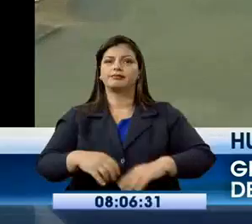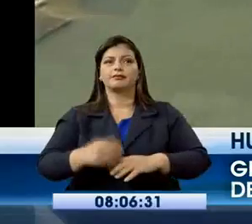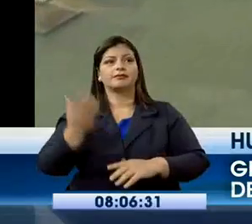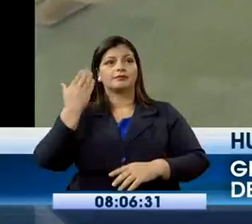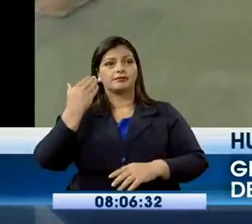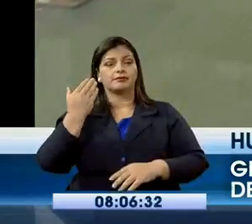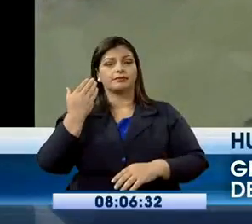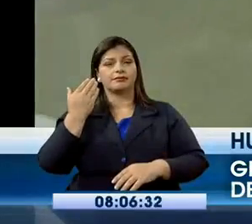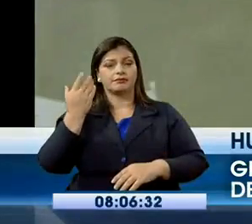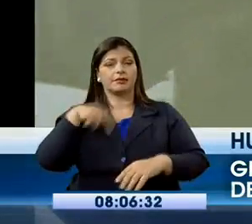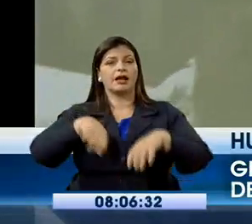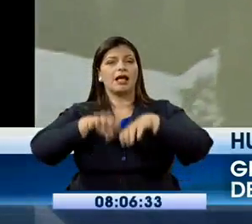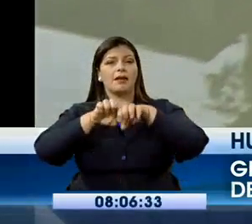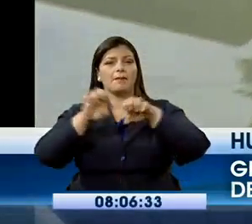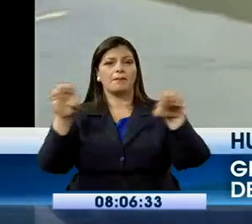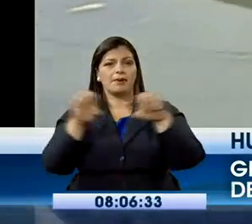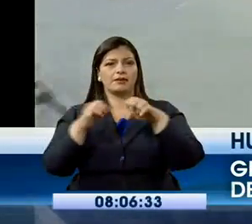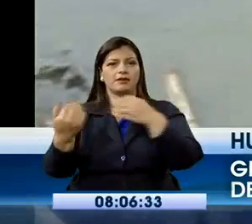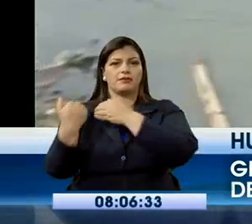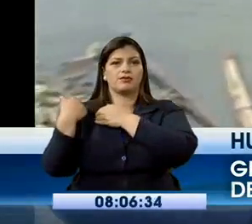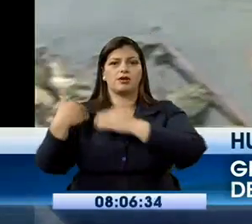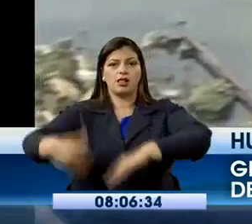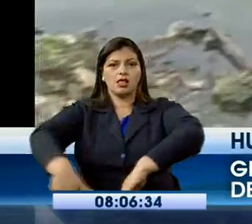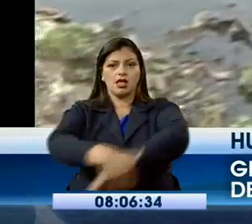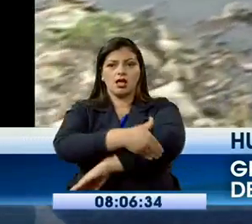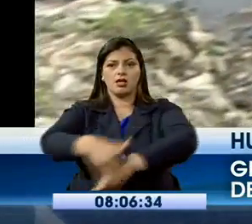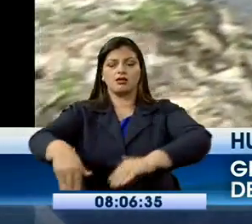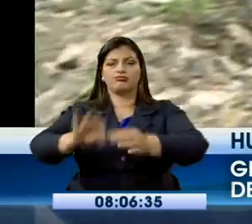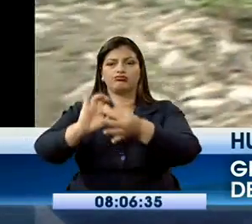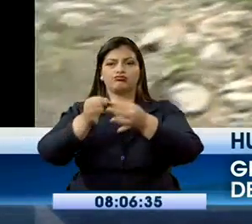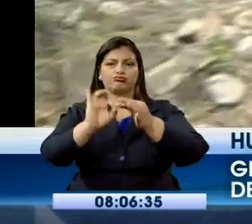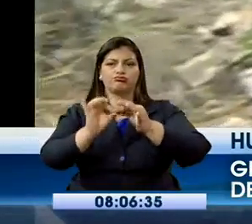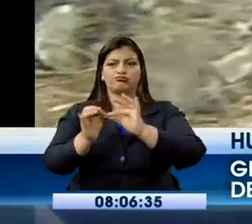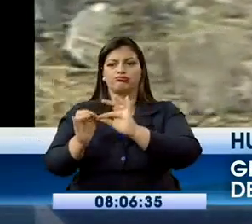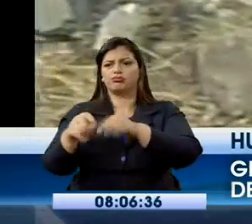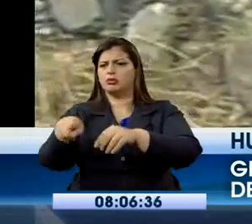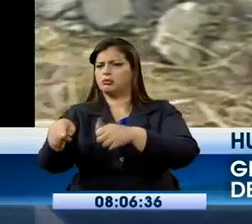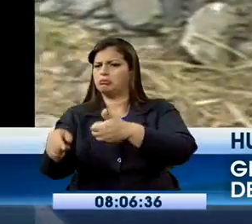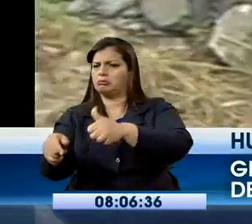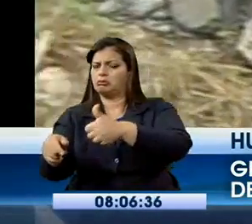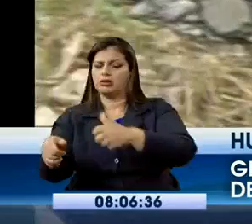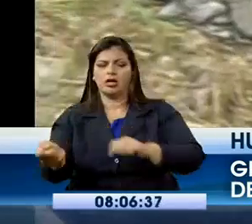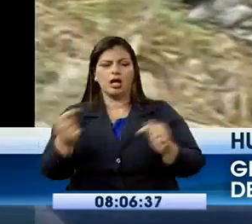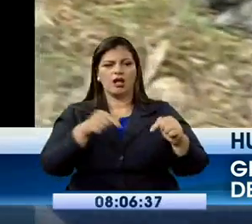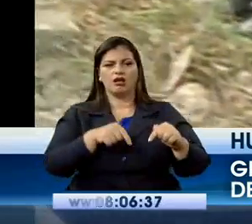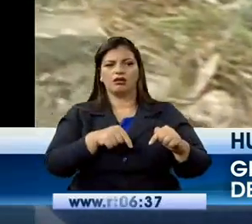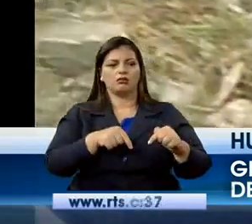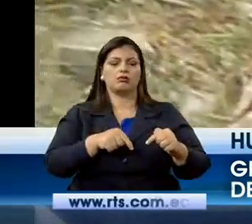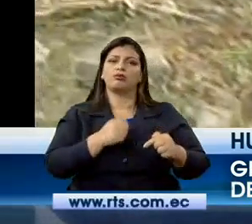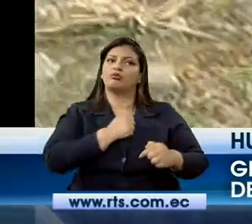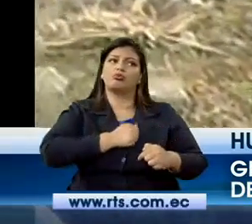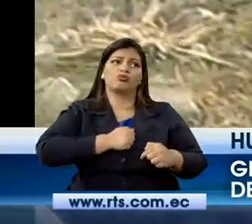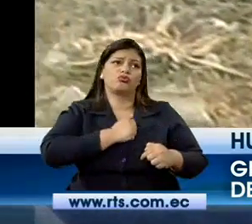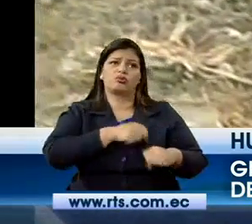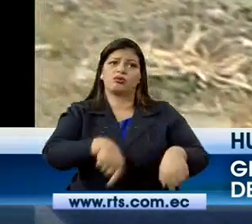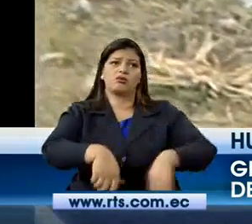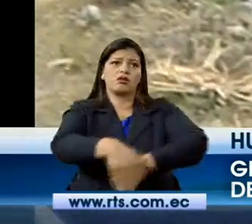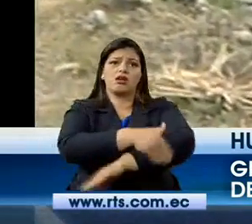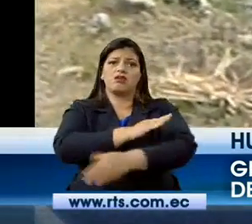que está interviniendo el sector viene y se encuentra con este problema y lo que hace es desestimarlo. Entonces,